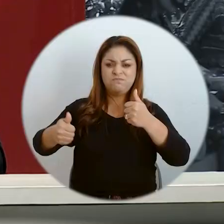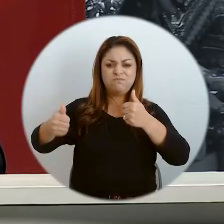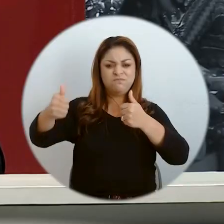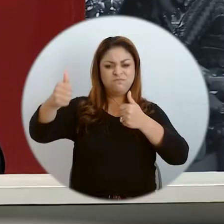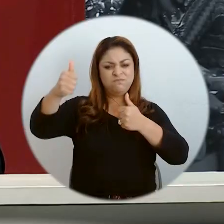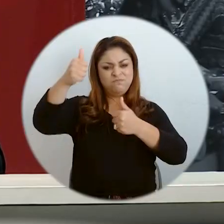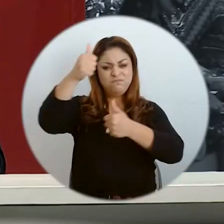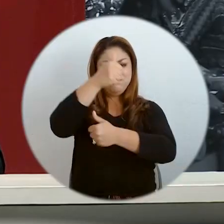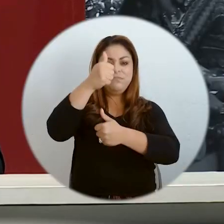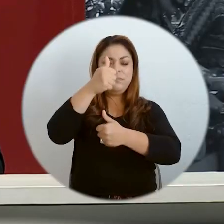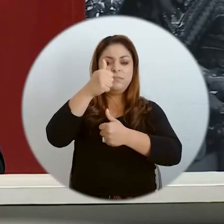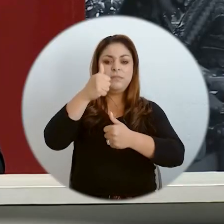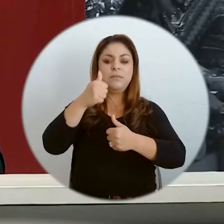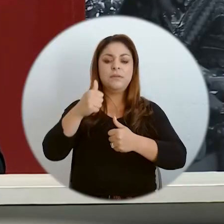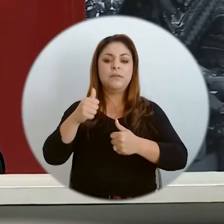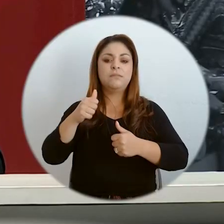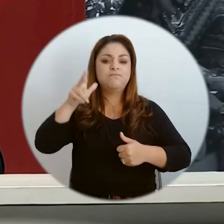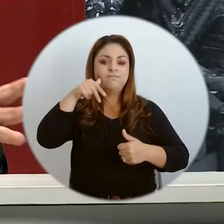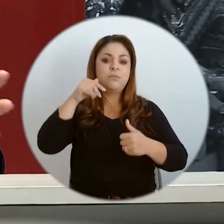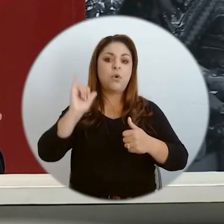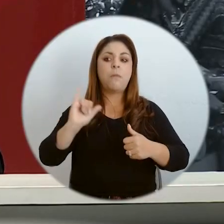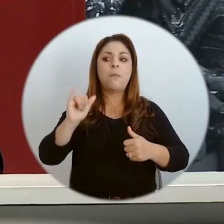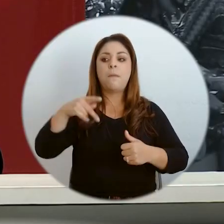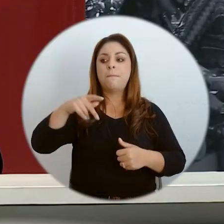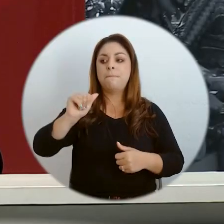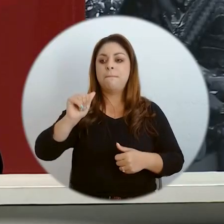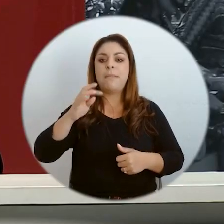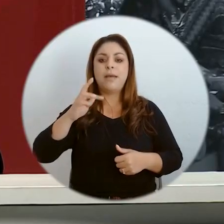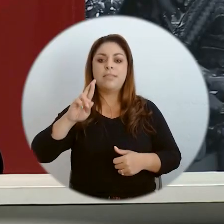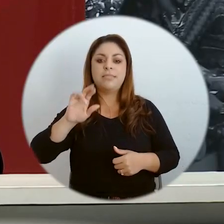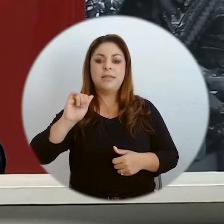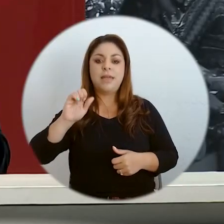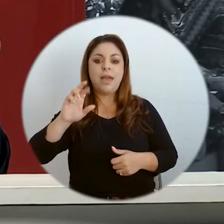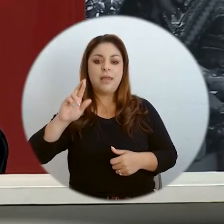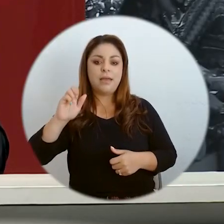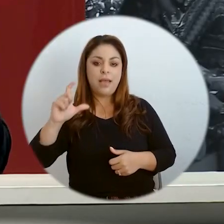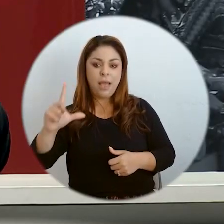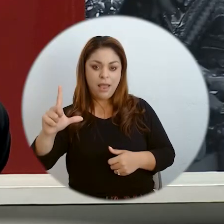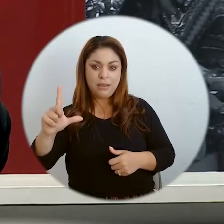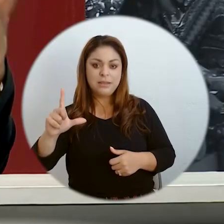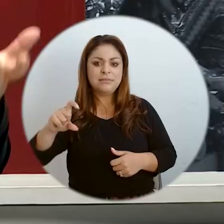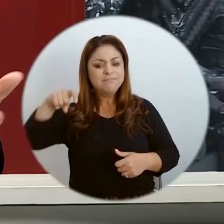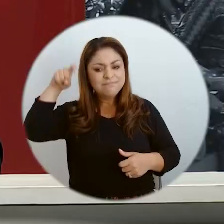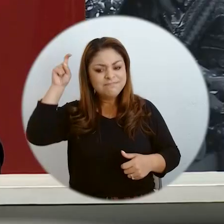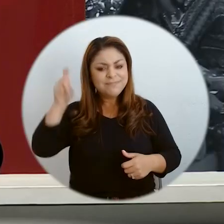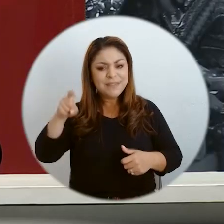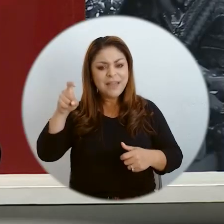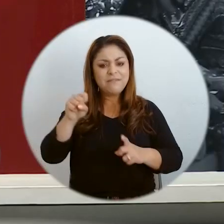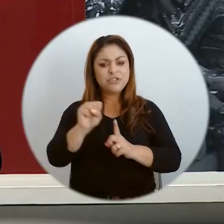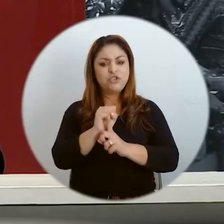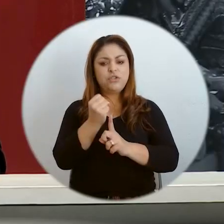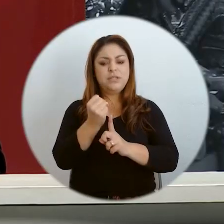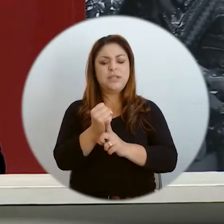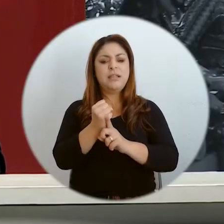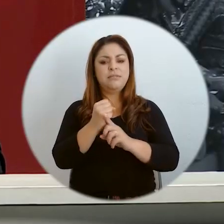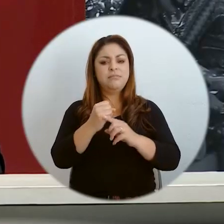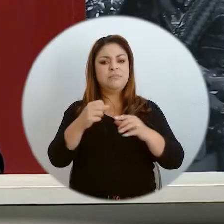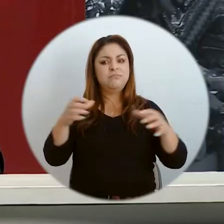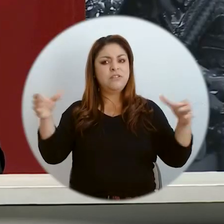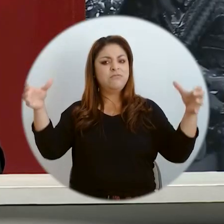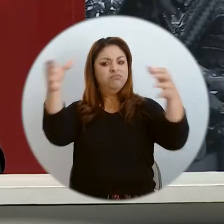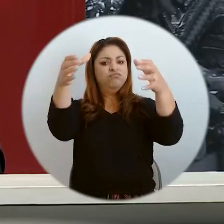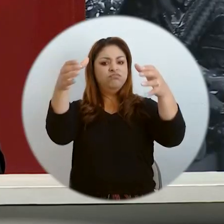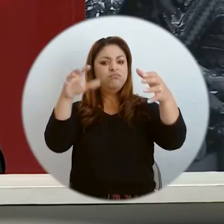desde los conceptos más filosóficos de lo que es una sociedad o lo que debería ser una sociedad, de